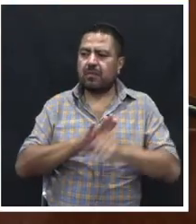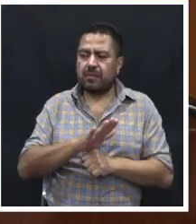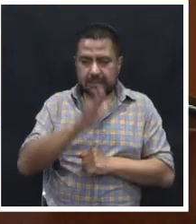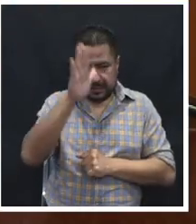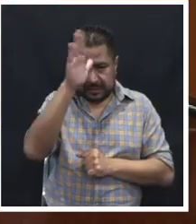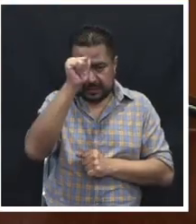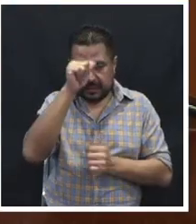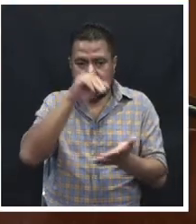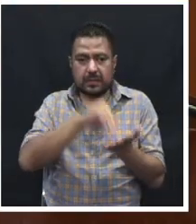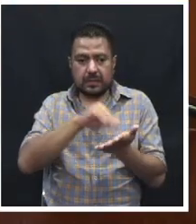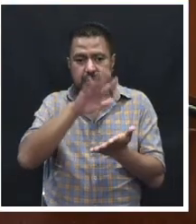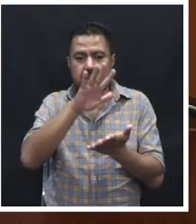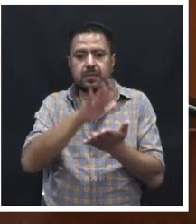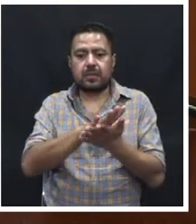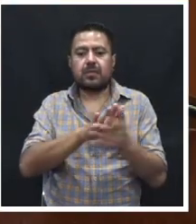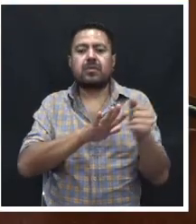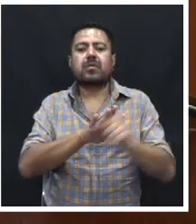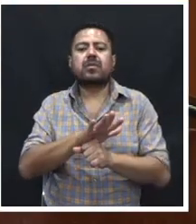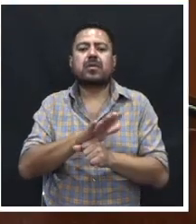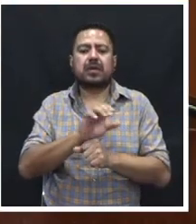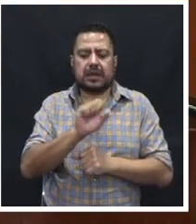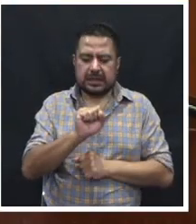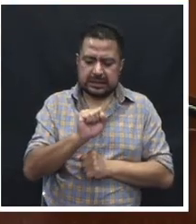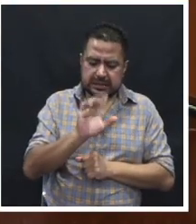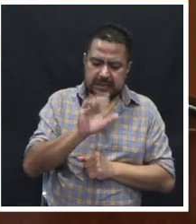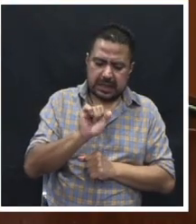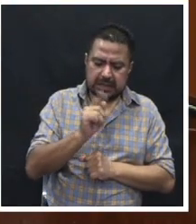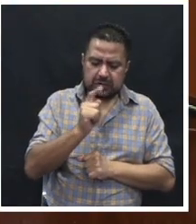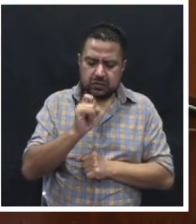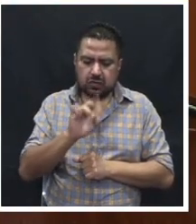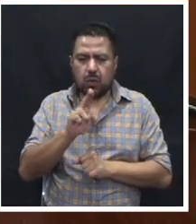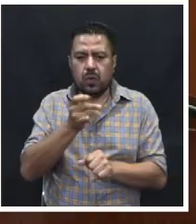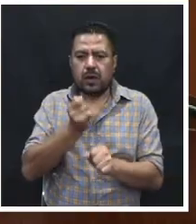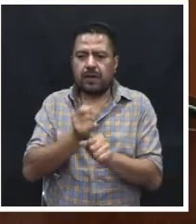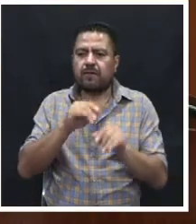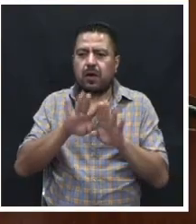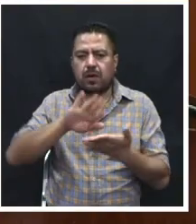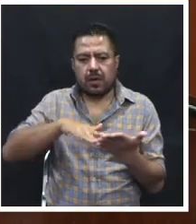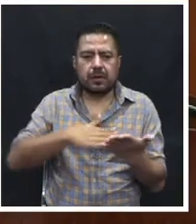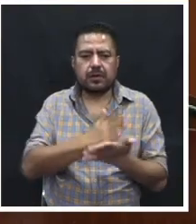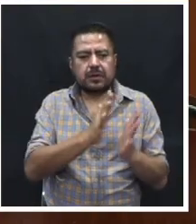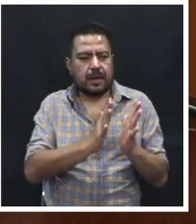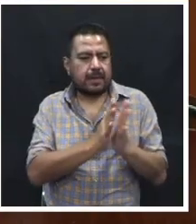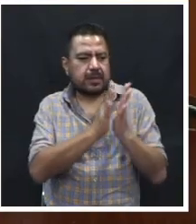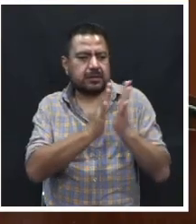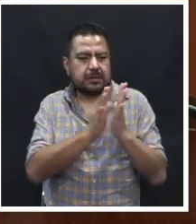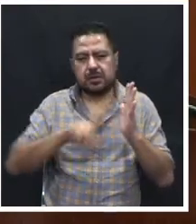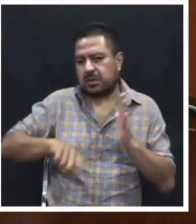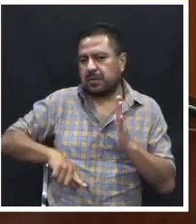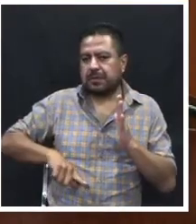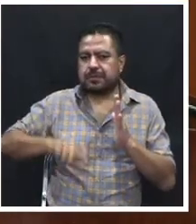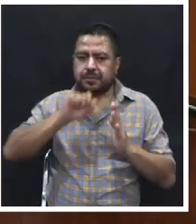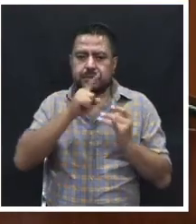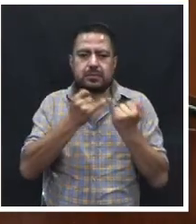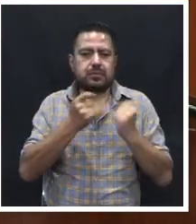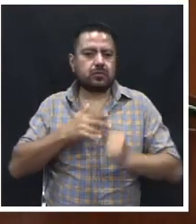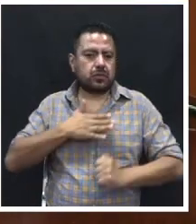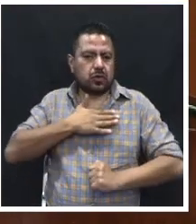Acuerdo de Escazú sobre el acceso a la información, a la participación pública y a la